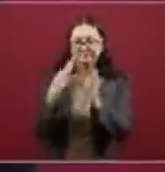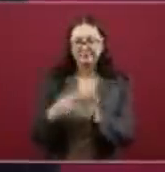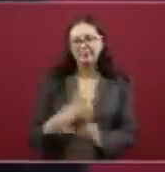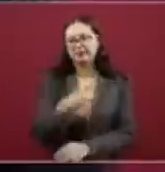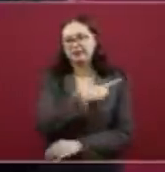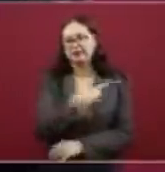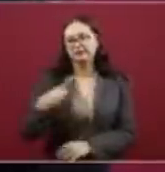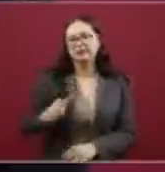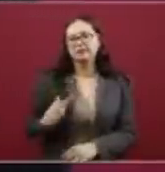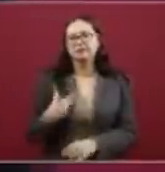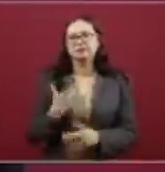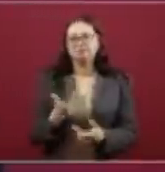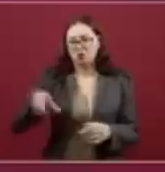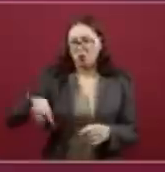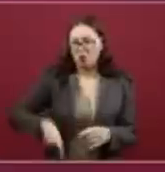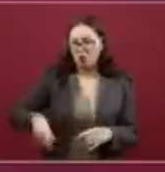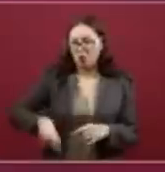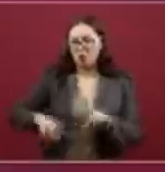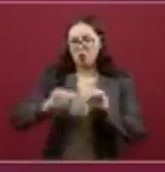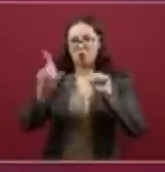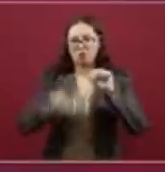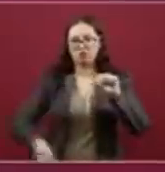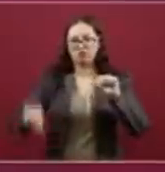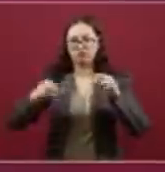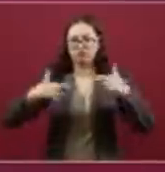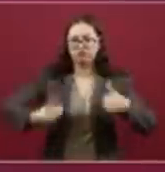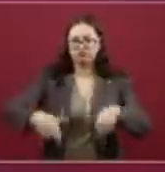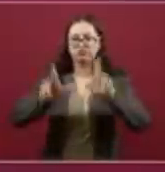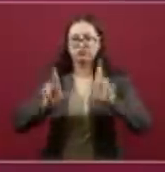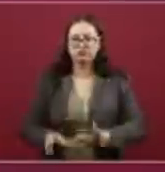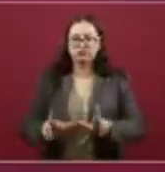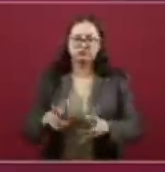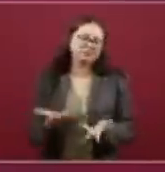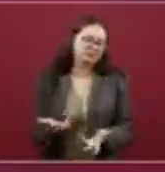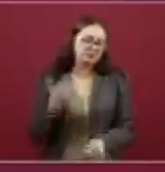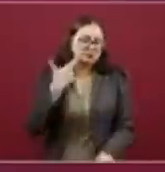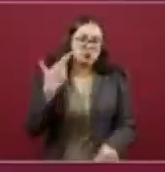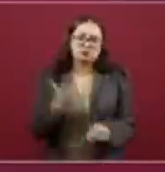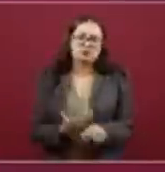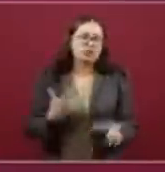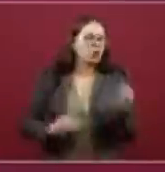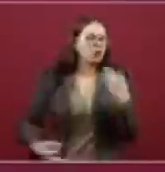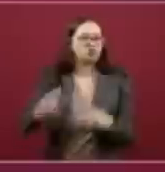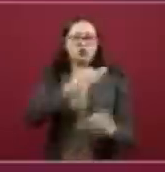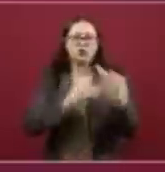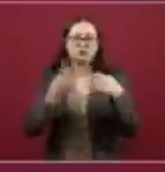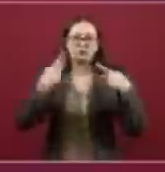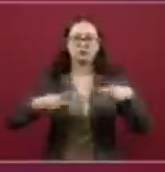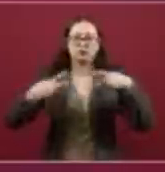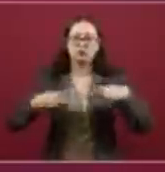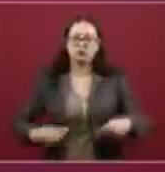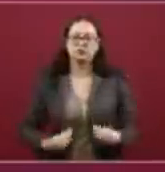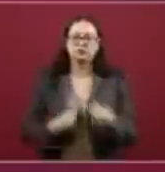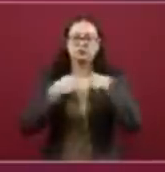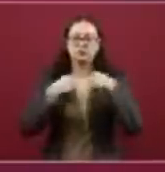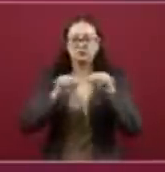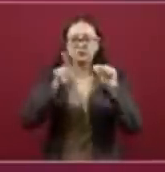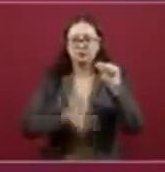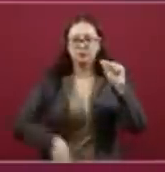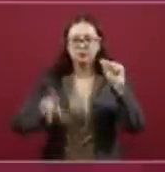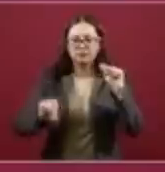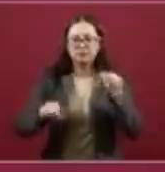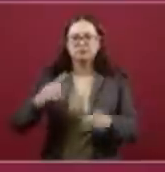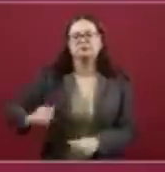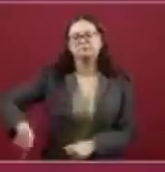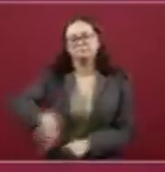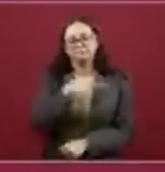como representantes del Estado, es nuestra responsabilidad con todos los ciudadanos y es lo que estamos buscando,